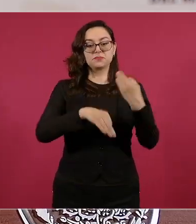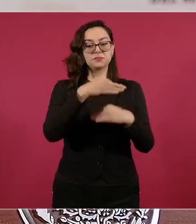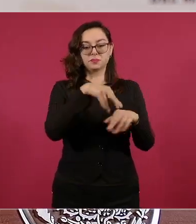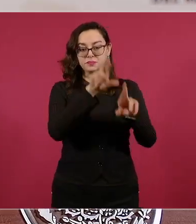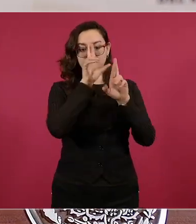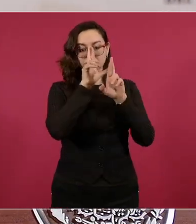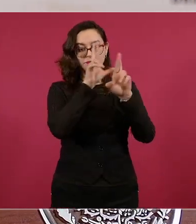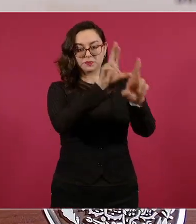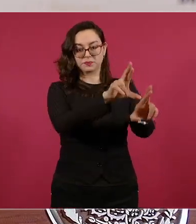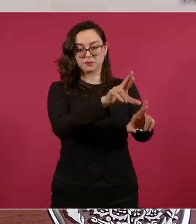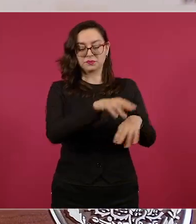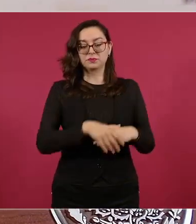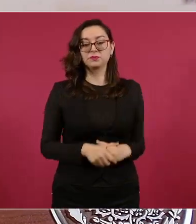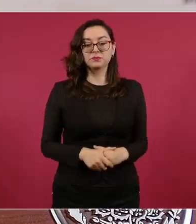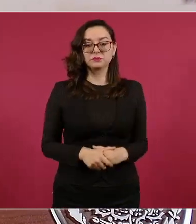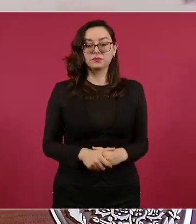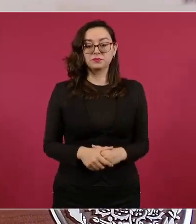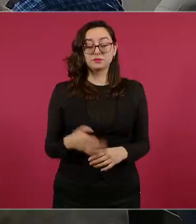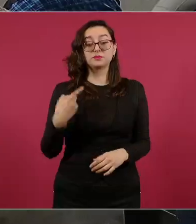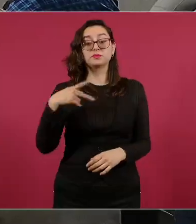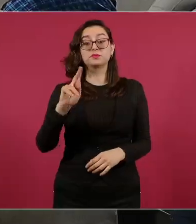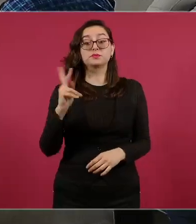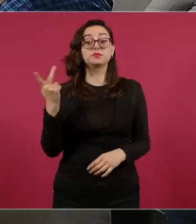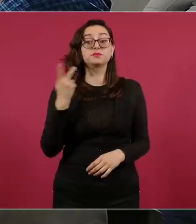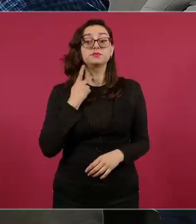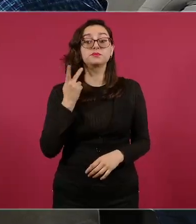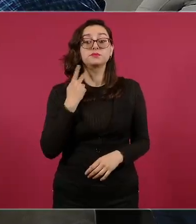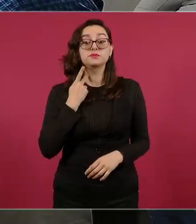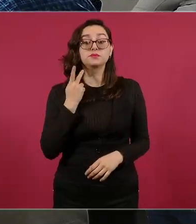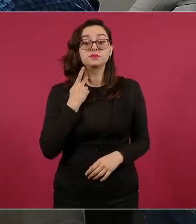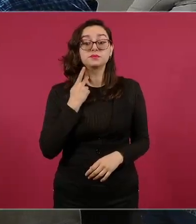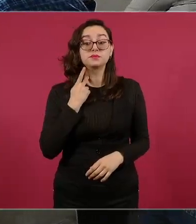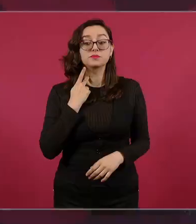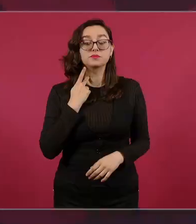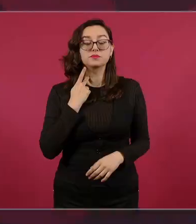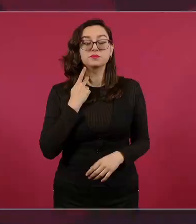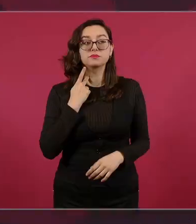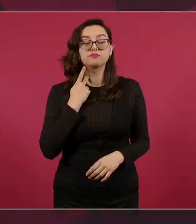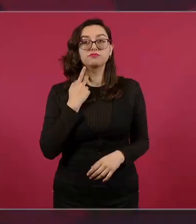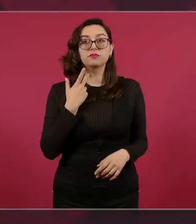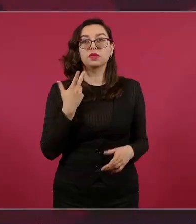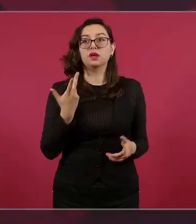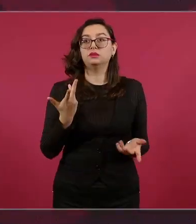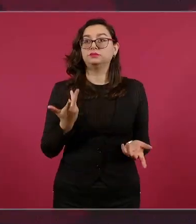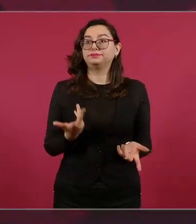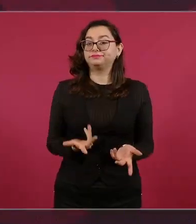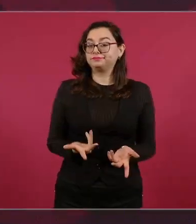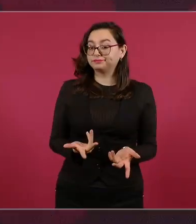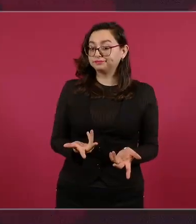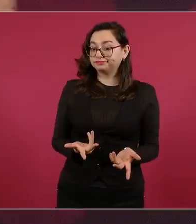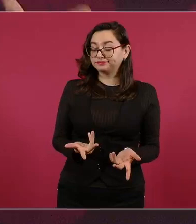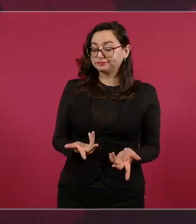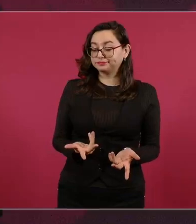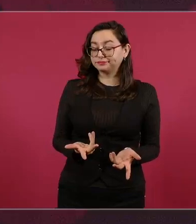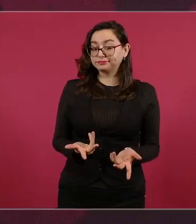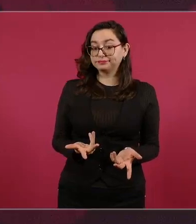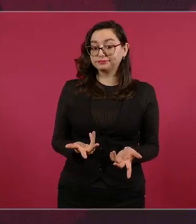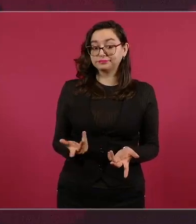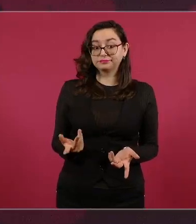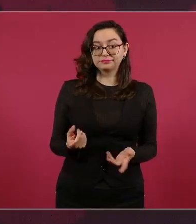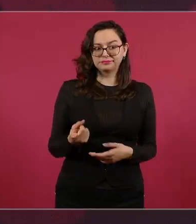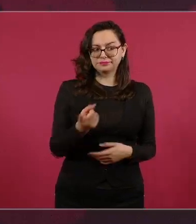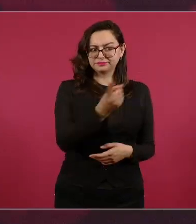Presidente, pero políticamente no estoy de acuerdo en que se